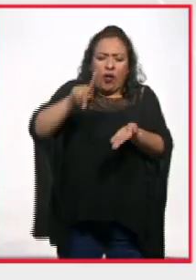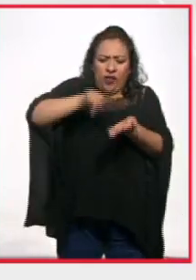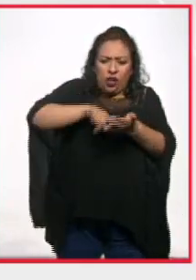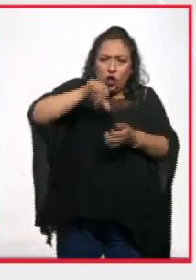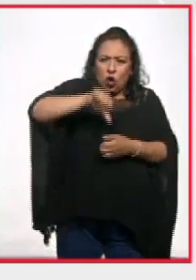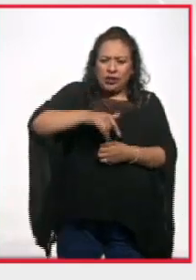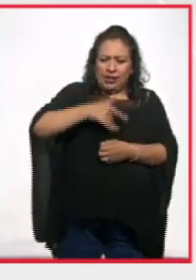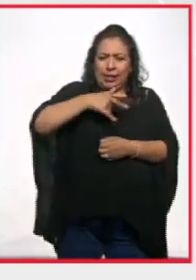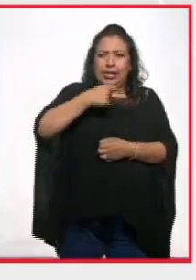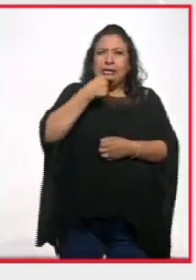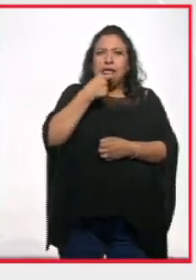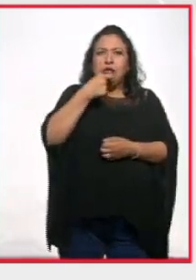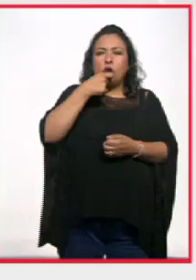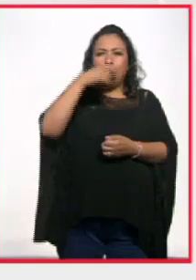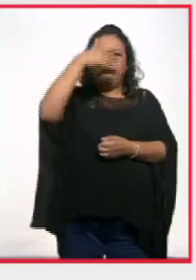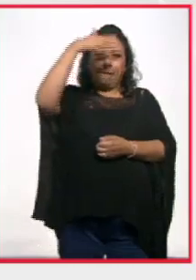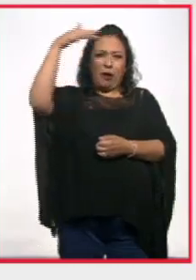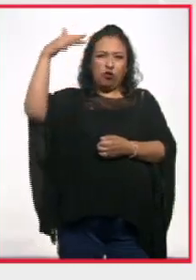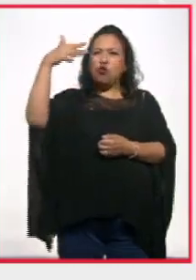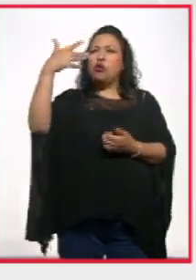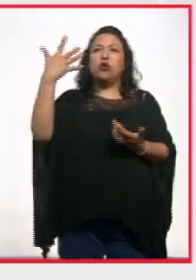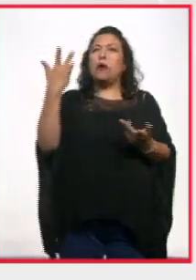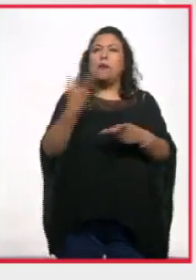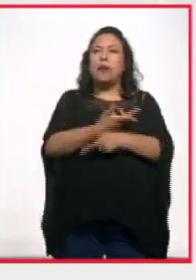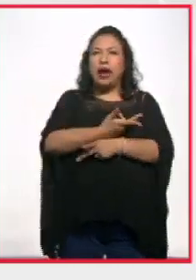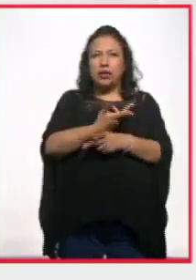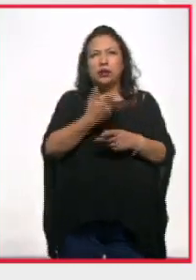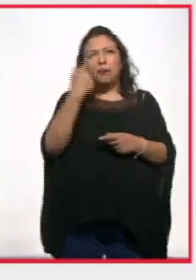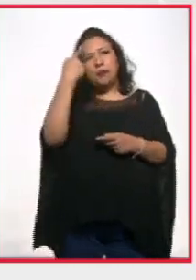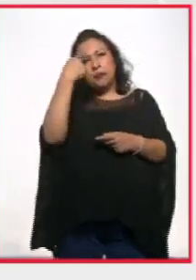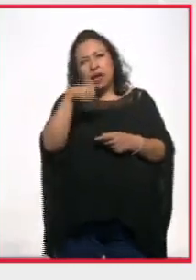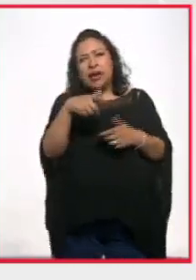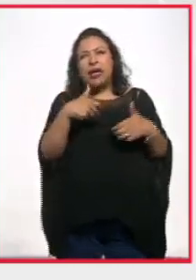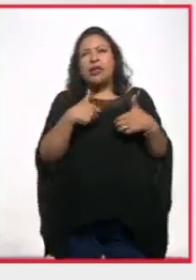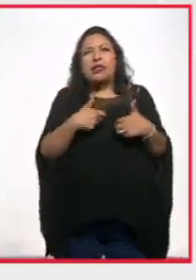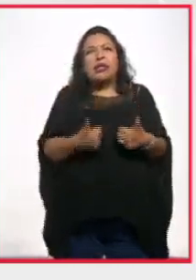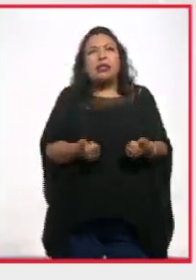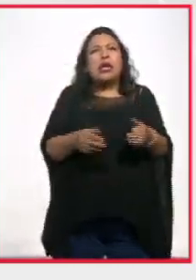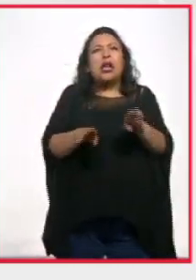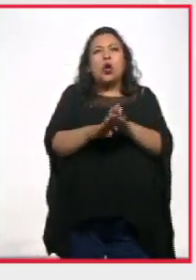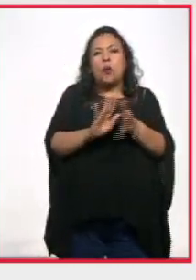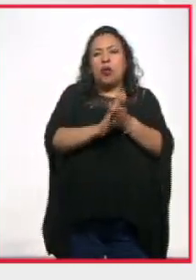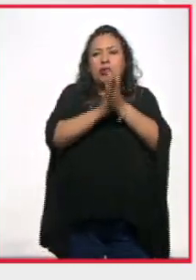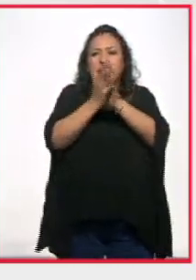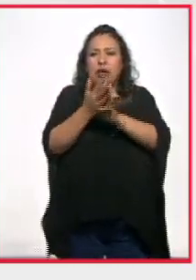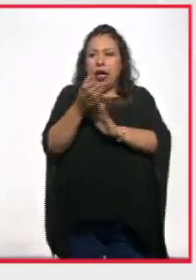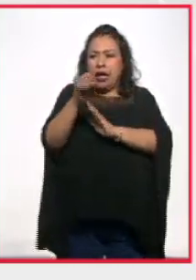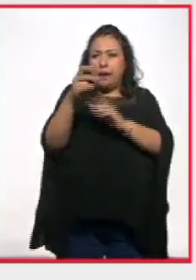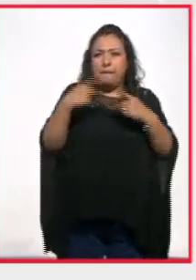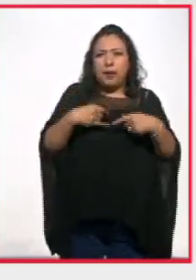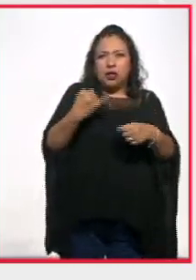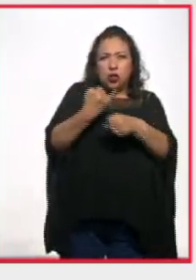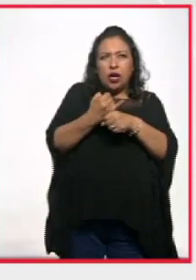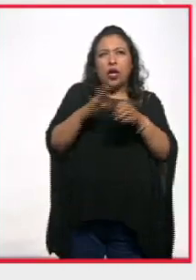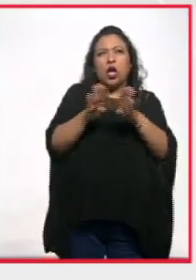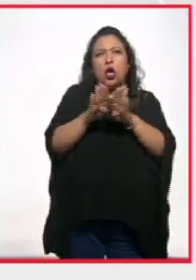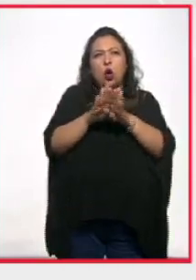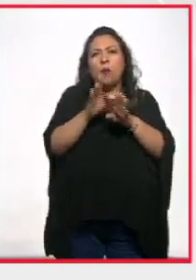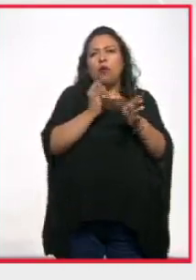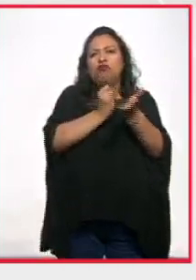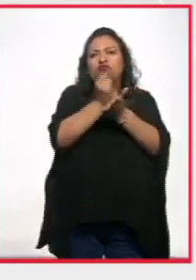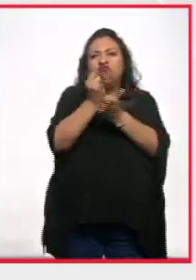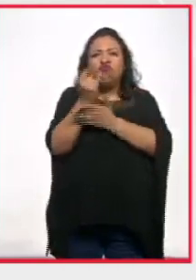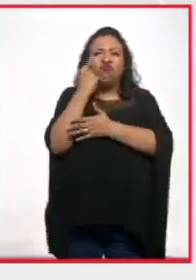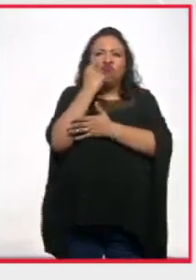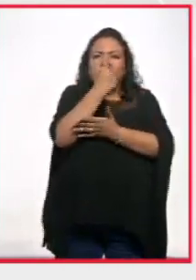repercute en su personaje adulto para entender cómo es que llegaron a ser esos personajes, ¿no? Cómo llegaron a tomar esas